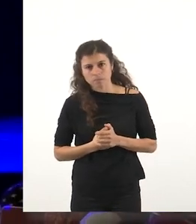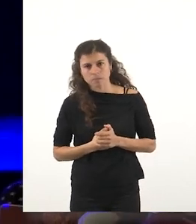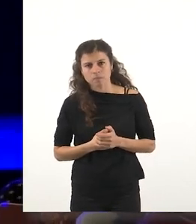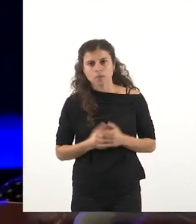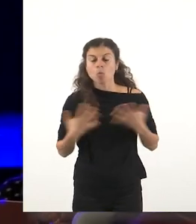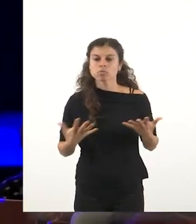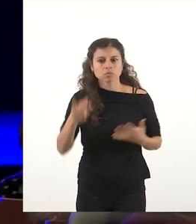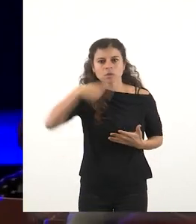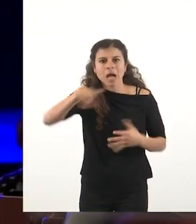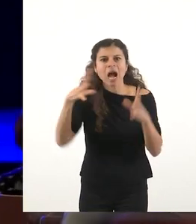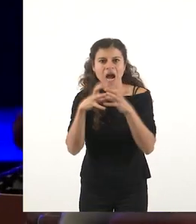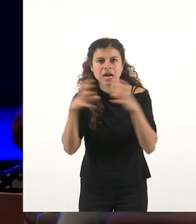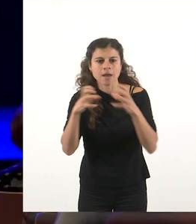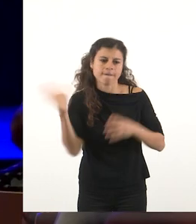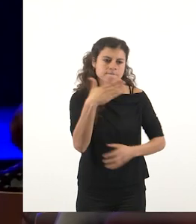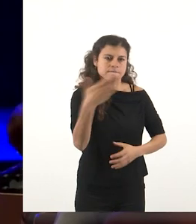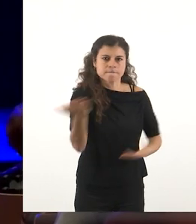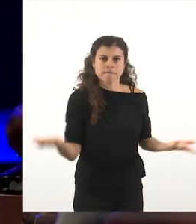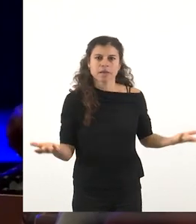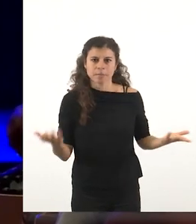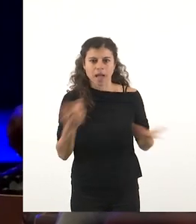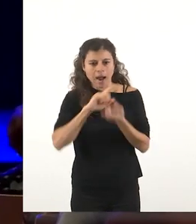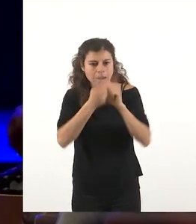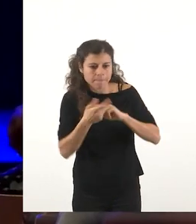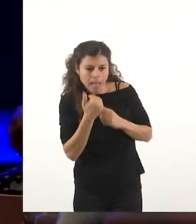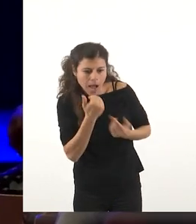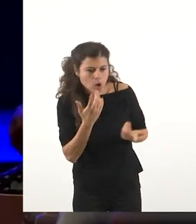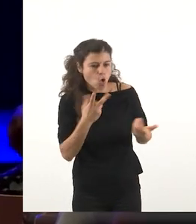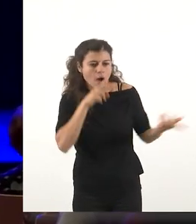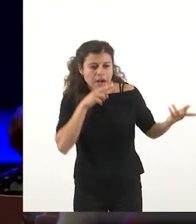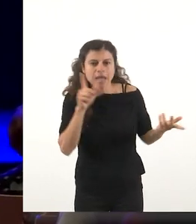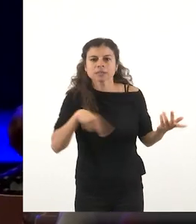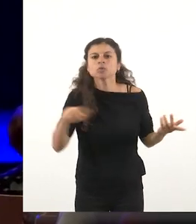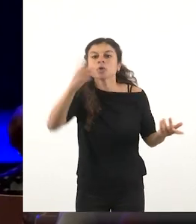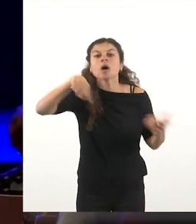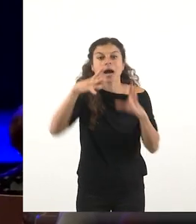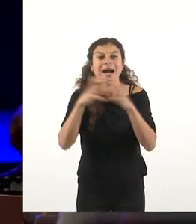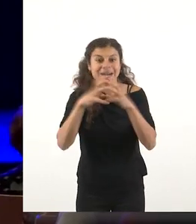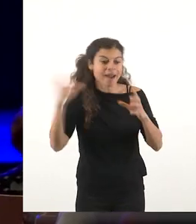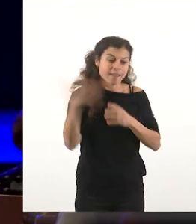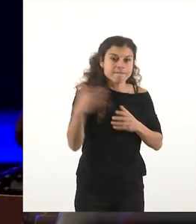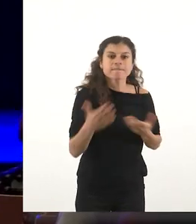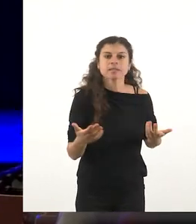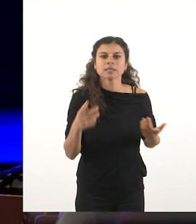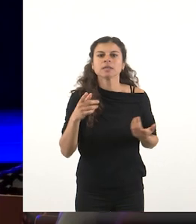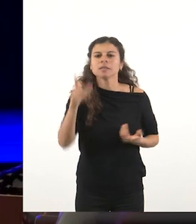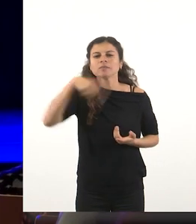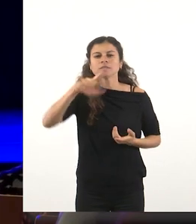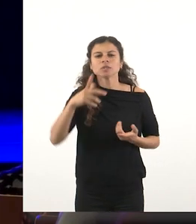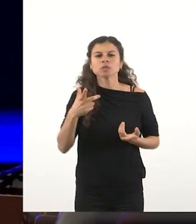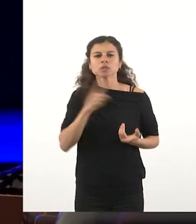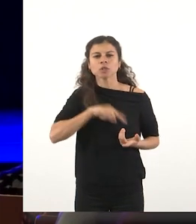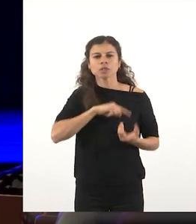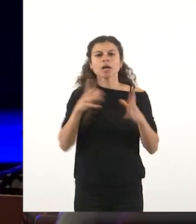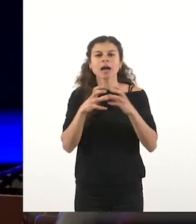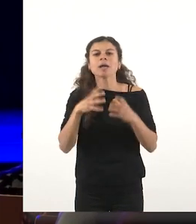Oye, ¿no están entrando ganas de que le dé una rafaella en el aire para que el tío cambie de postura, diga algo, haga algo? ¿Se están entrando ganas, sí o no? ¿Sabes por qué eso entran ganas? Porque a cada